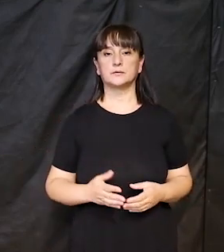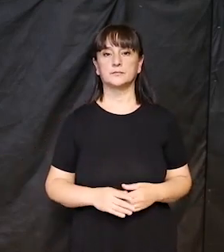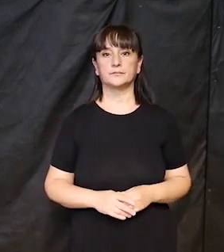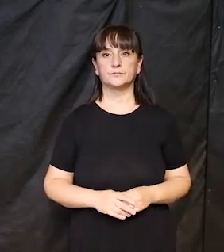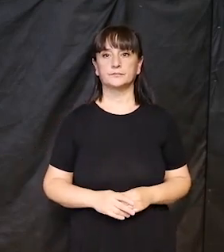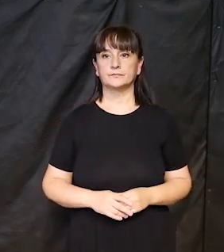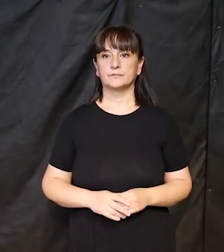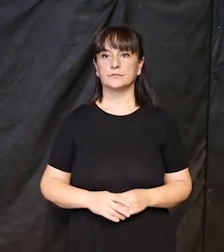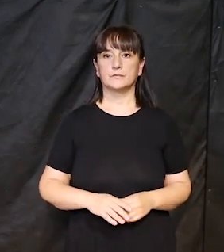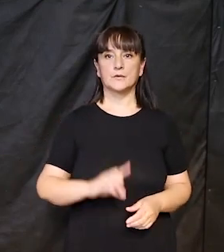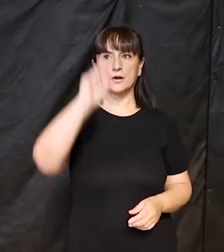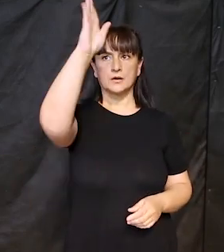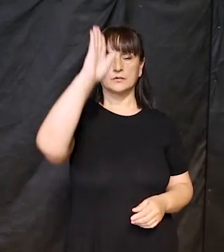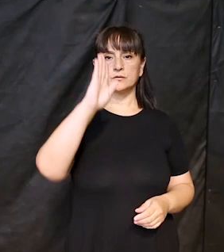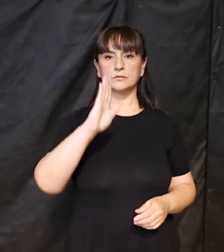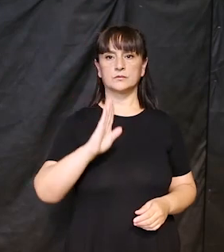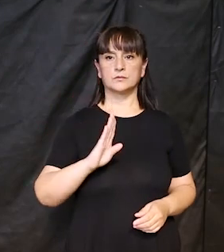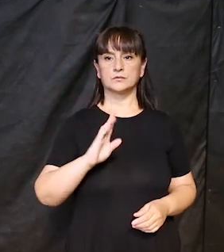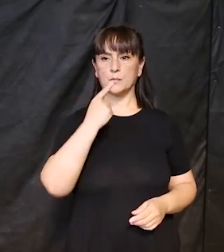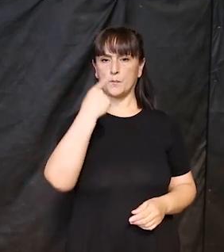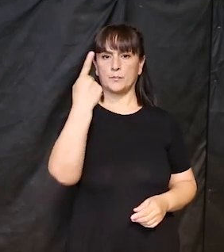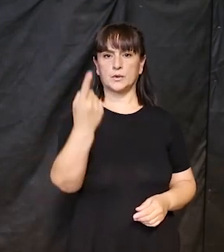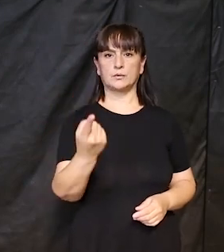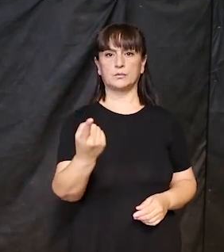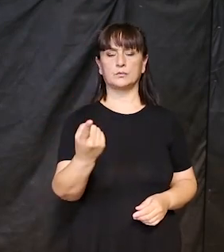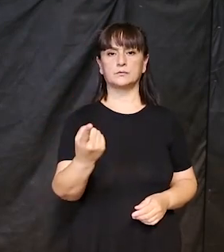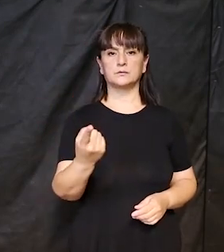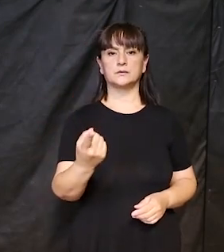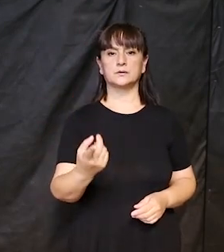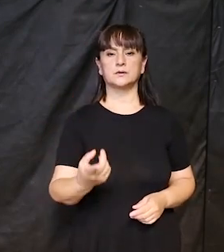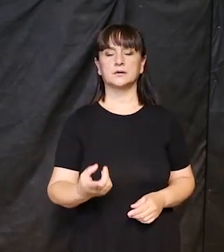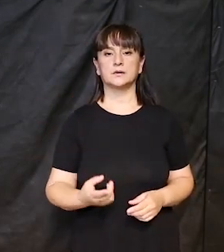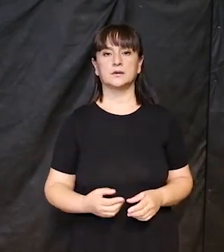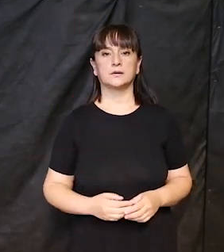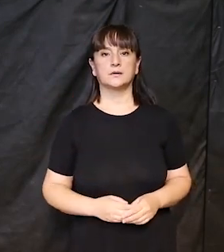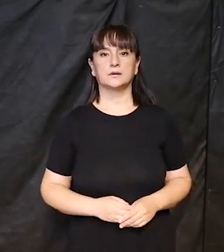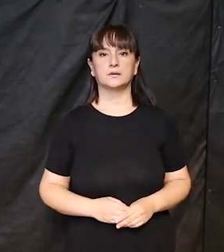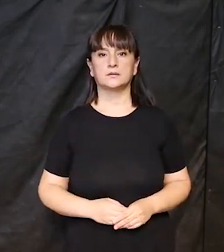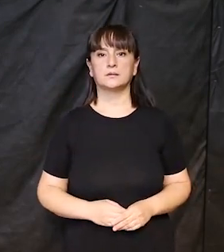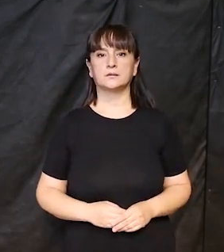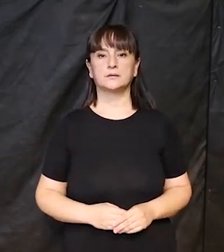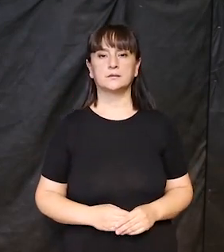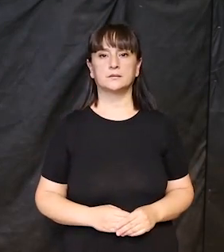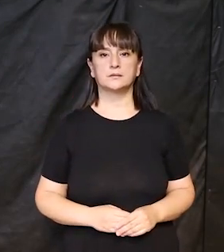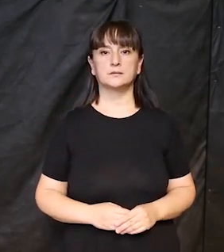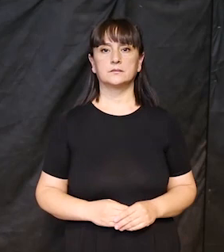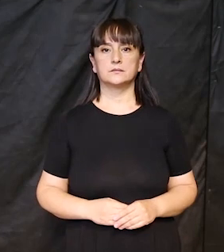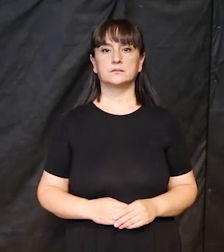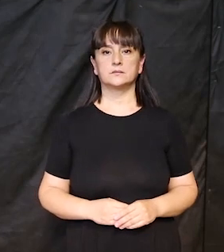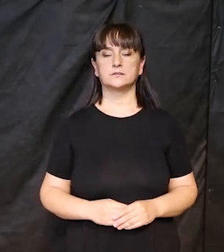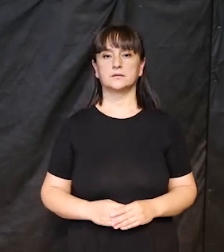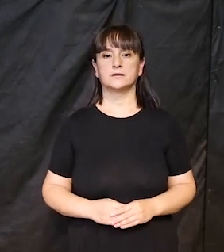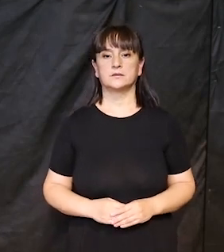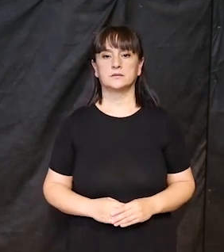agrega a dios una pregunta y le dice no soy yo el que te envío para darle seguridad y certeza entonces